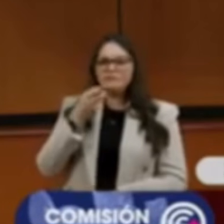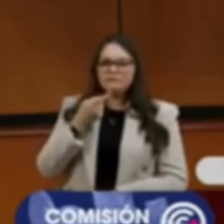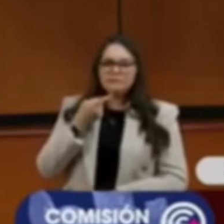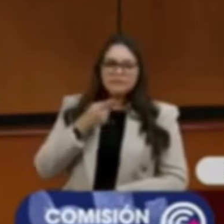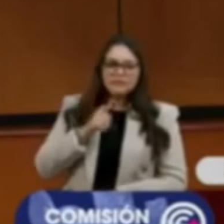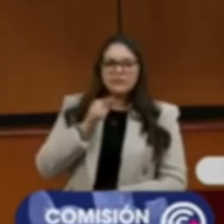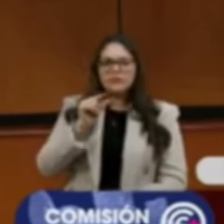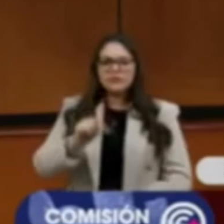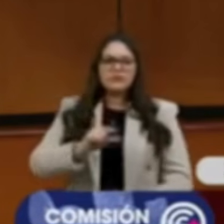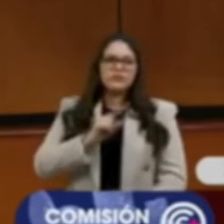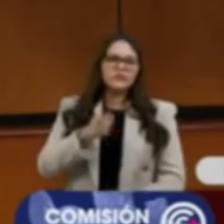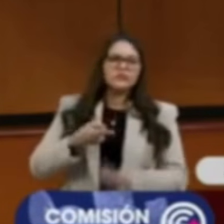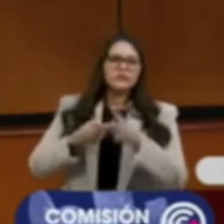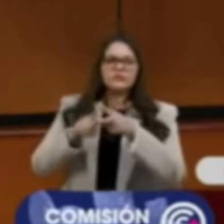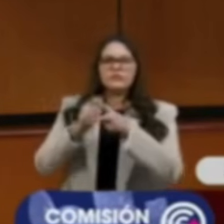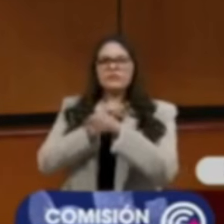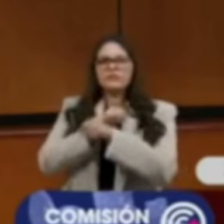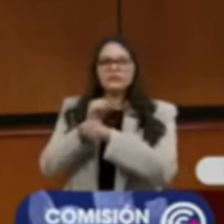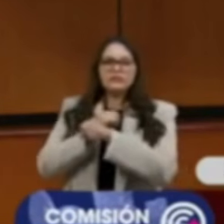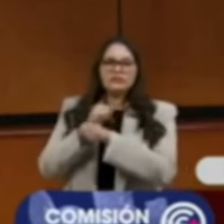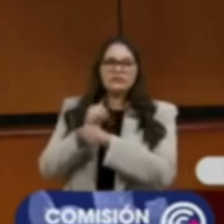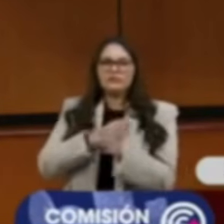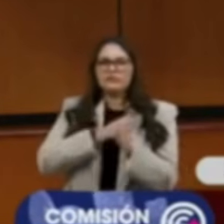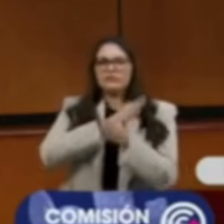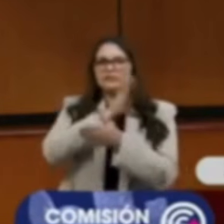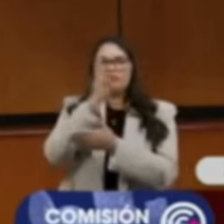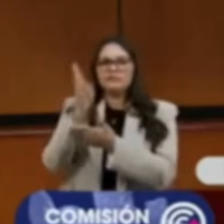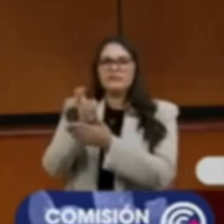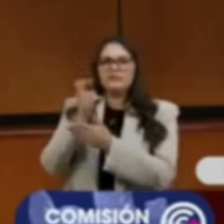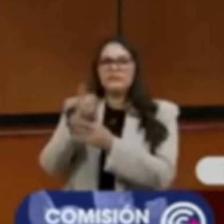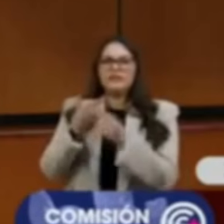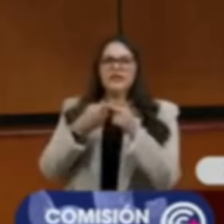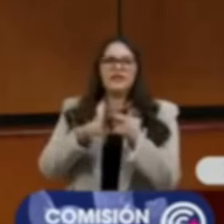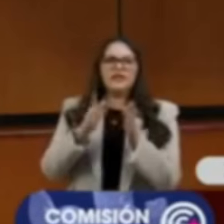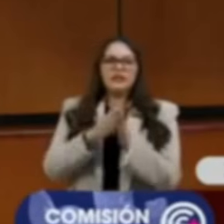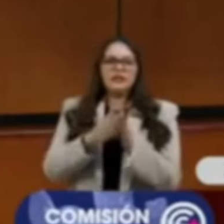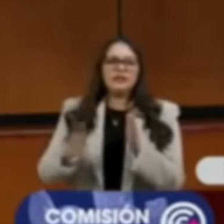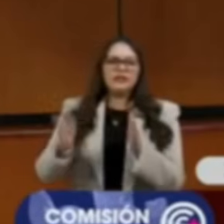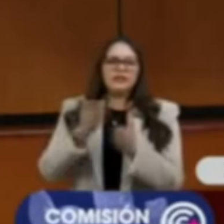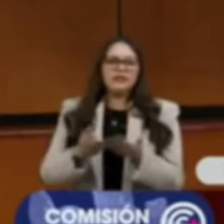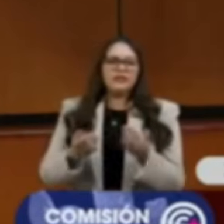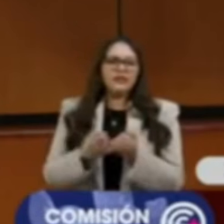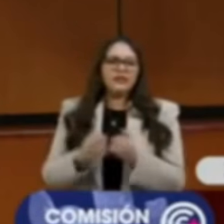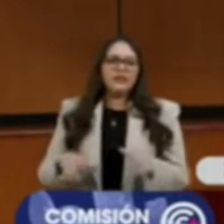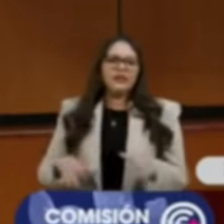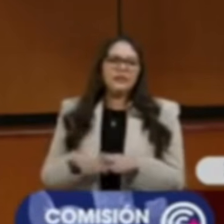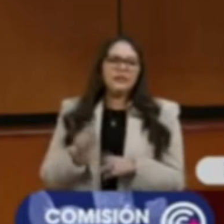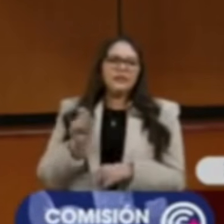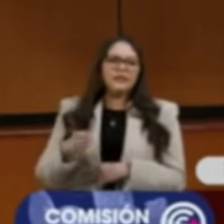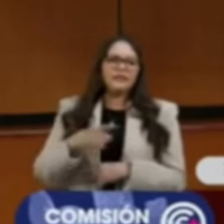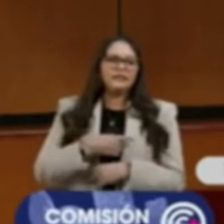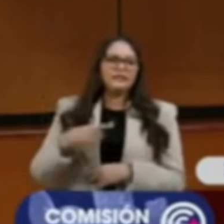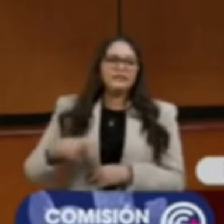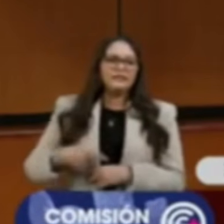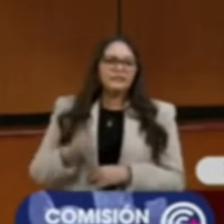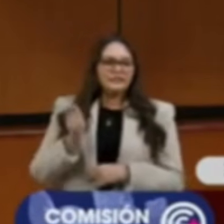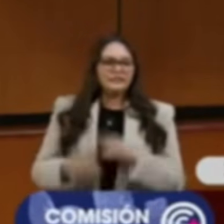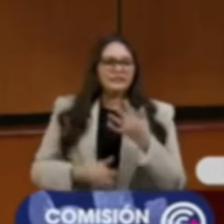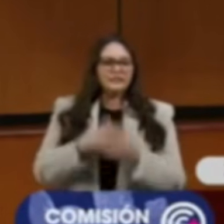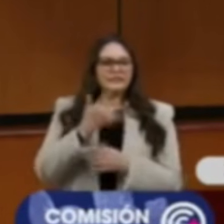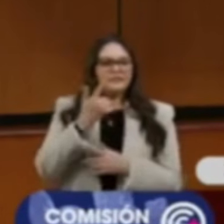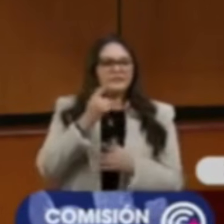primera investigación, la primera visita, y ya ahí empieza todo, ¿no? Del 11 de abril de 2025 al 15 de junio de